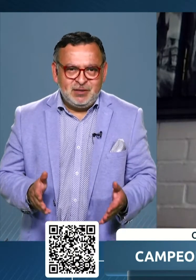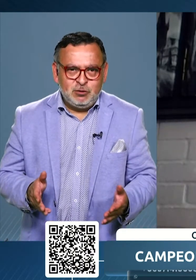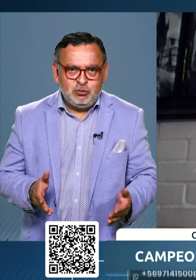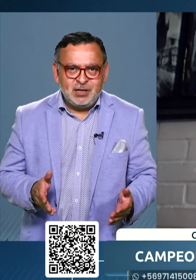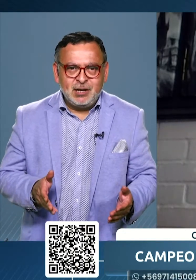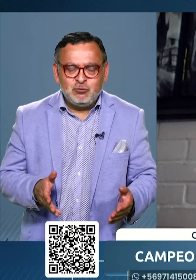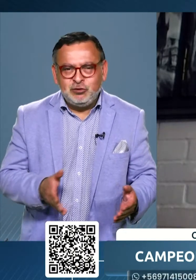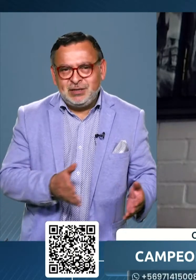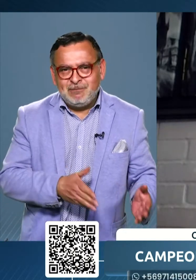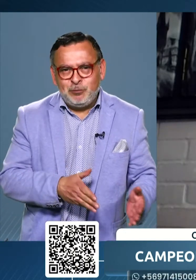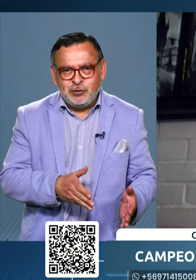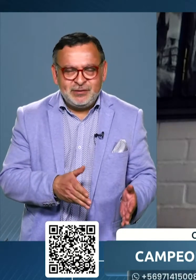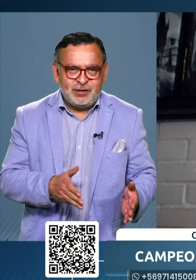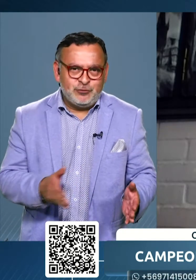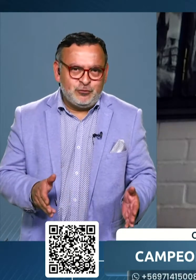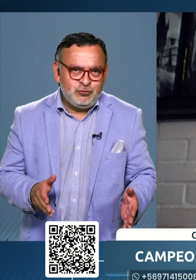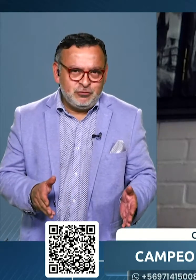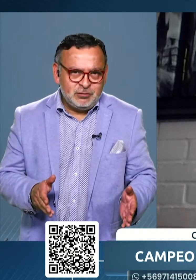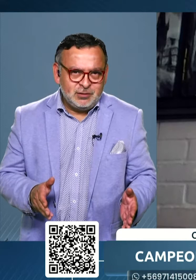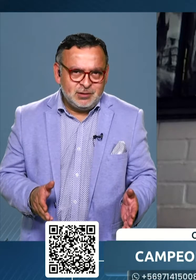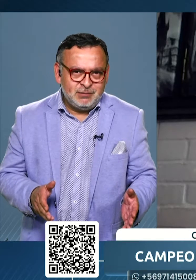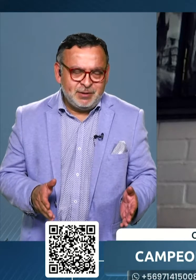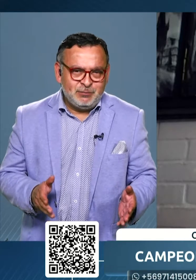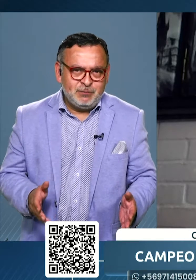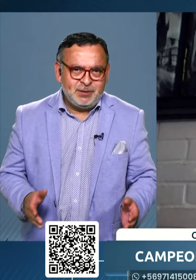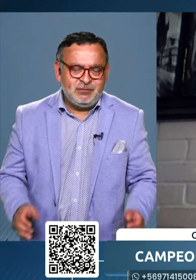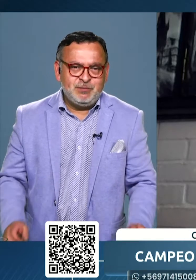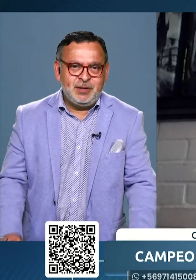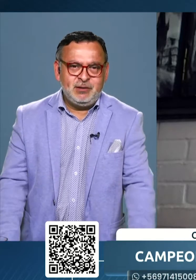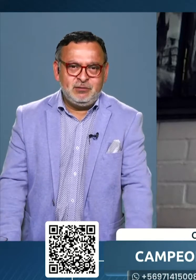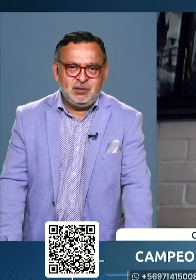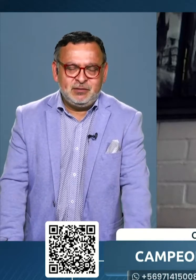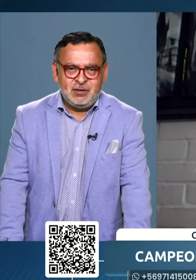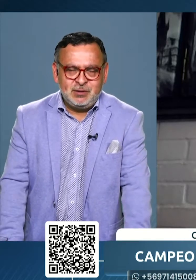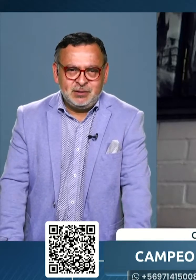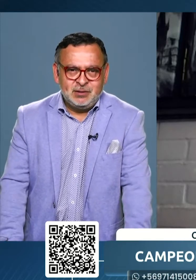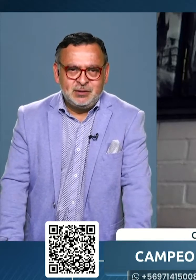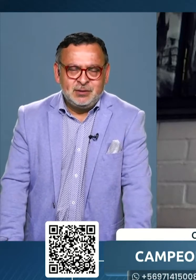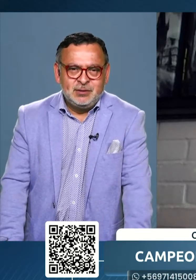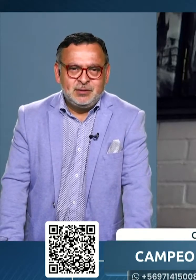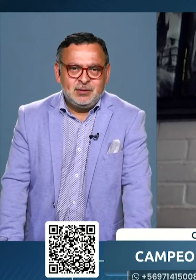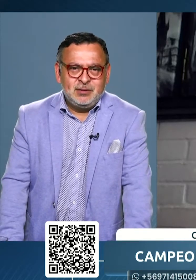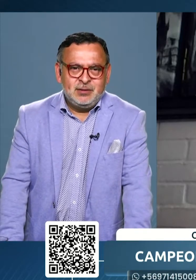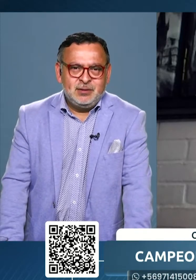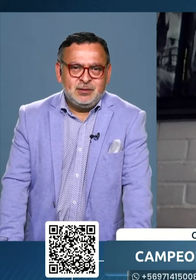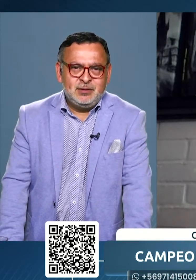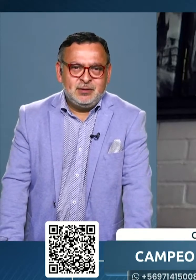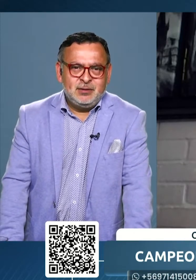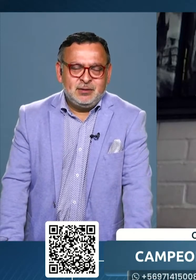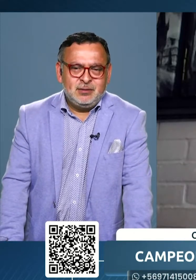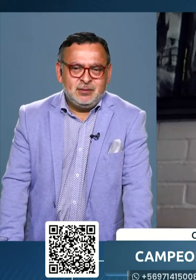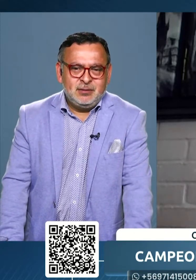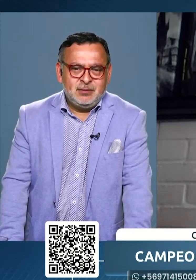el emprendimiento tenga algún tiempo de desarrollo para poder participar del certamen?